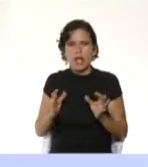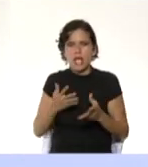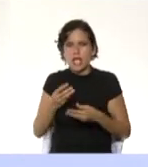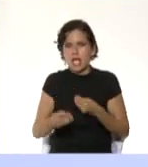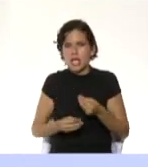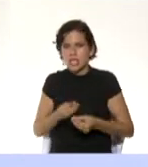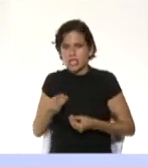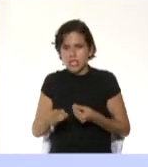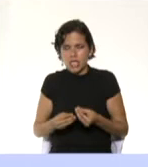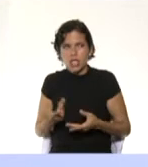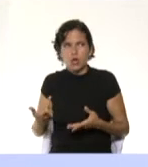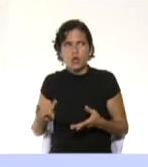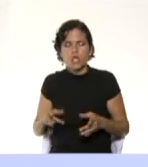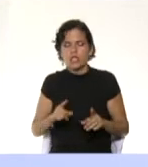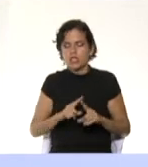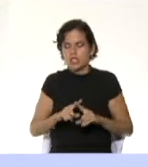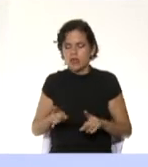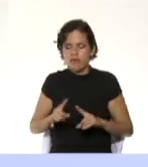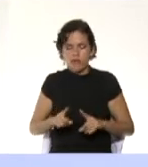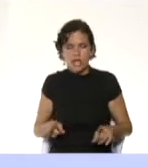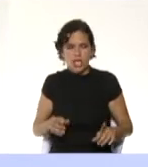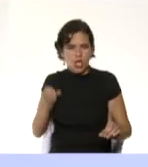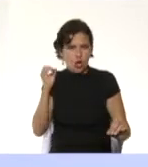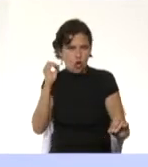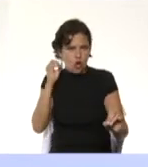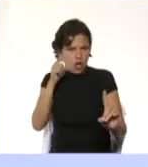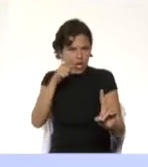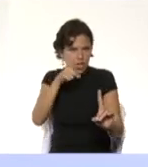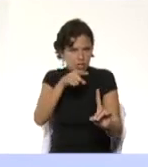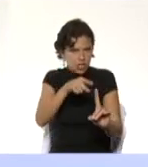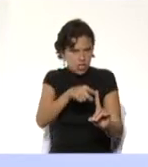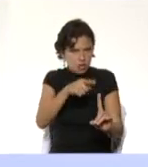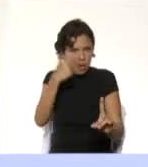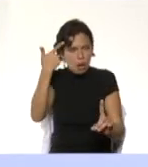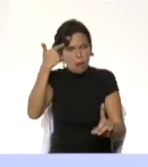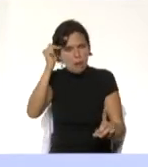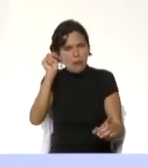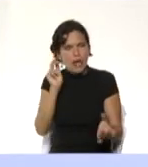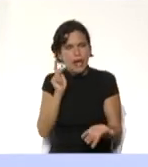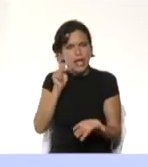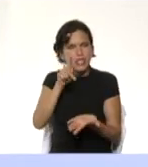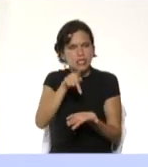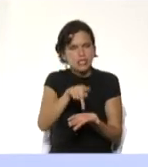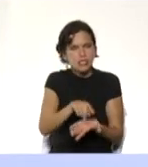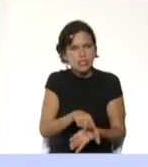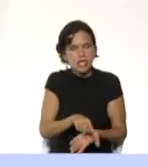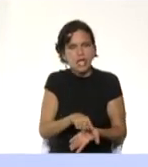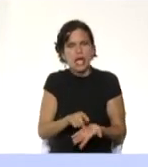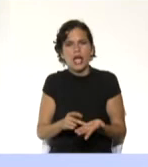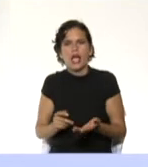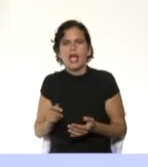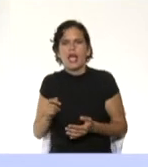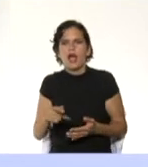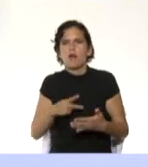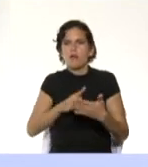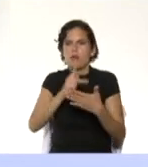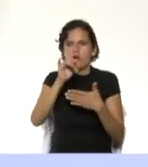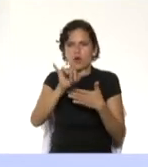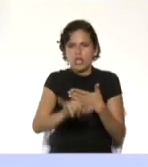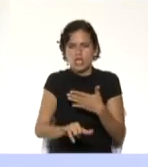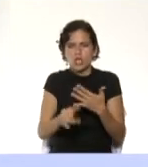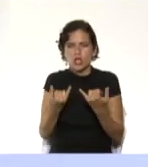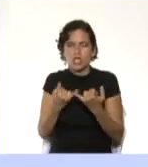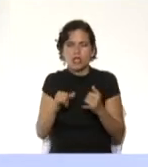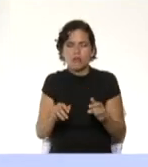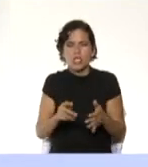de objetivos, metas, pasos para llegar a un determinado proyecto, culminar